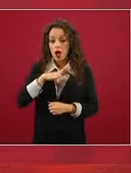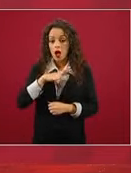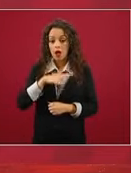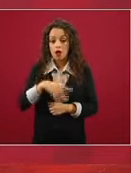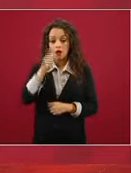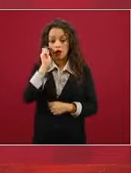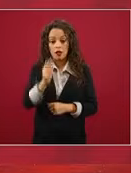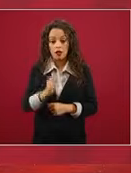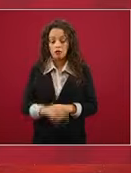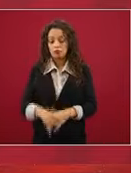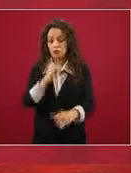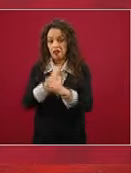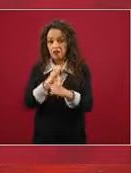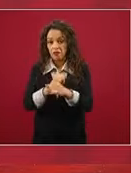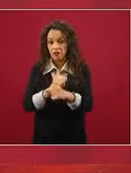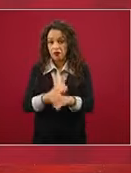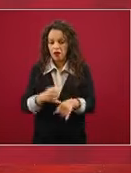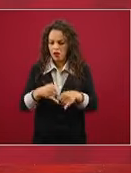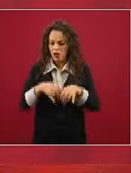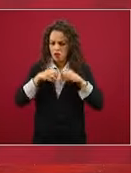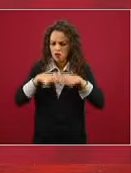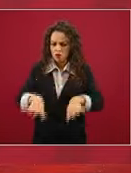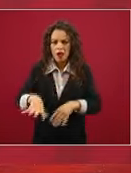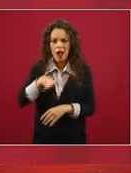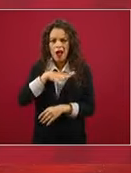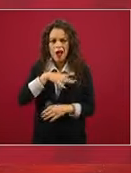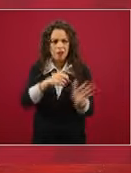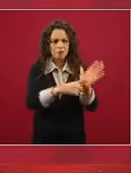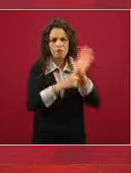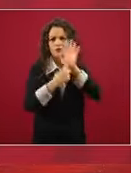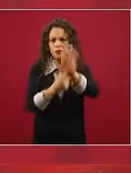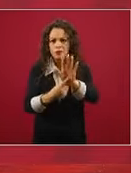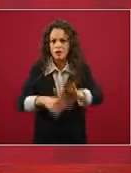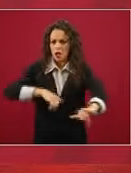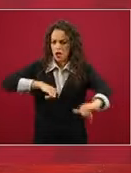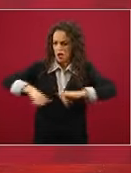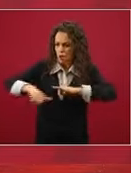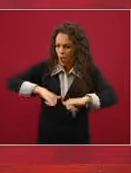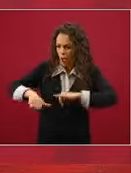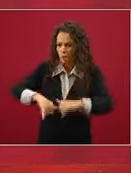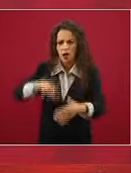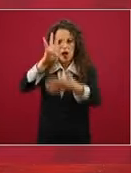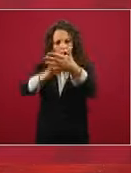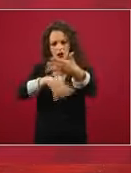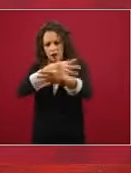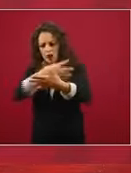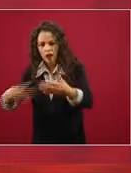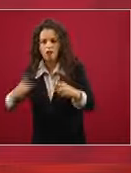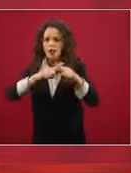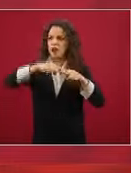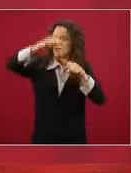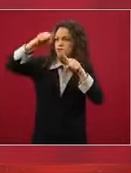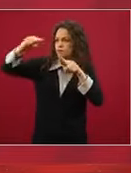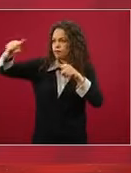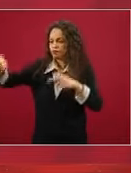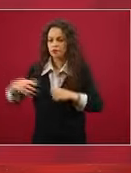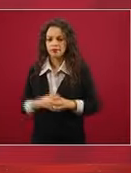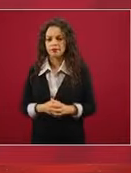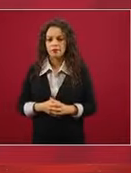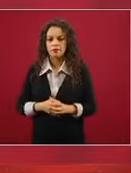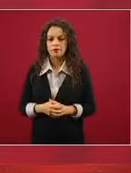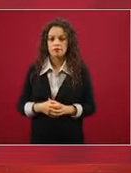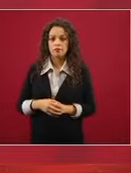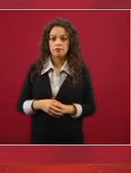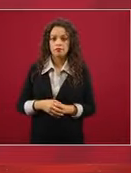tableros de acceso a la información, se muestran mapas, gráficas y toda la información. Si alguien piensa que la información que se presentaba ya no se